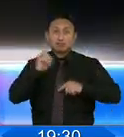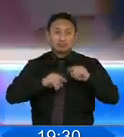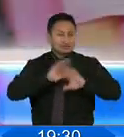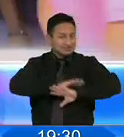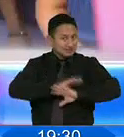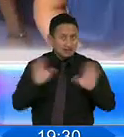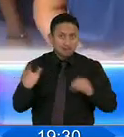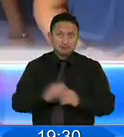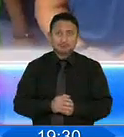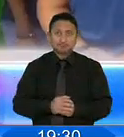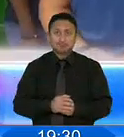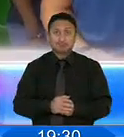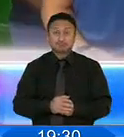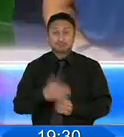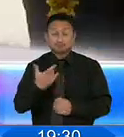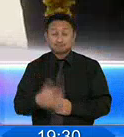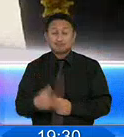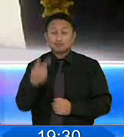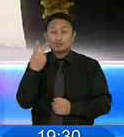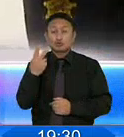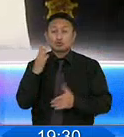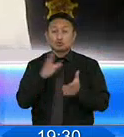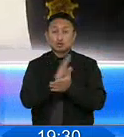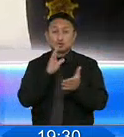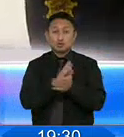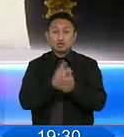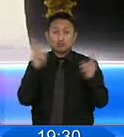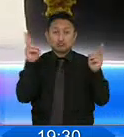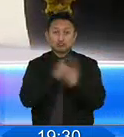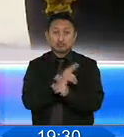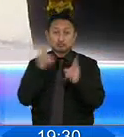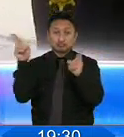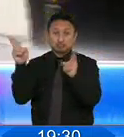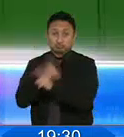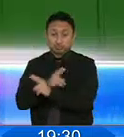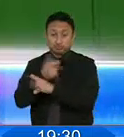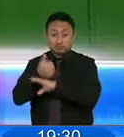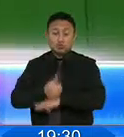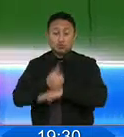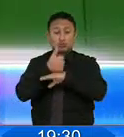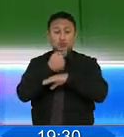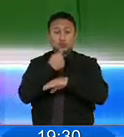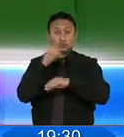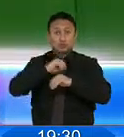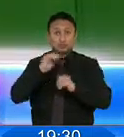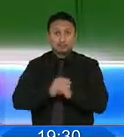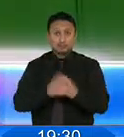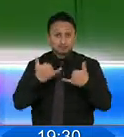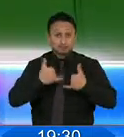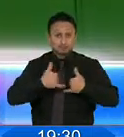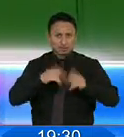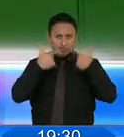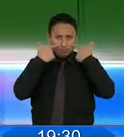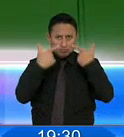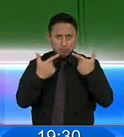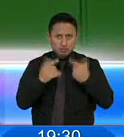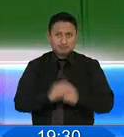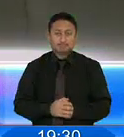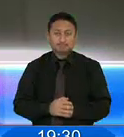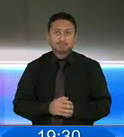Son dos establecimientos sancionados en los últimos meses y las autoridades recalcaron que se seguirán realizando este tipo de